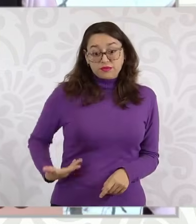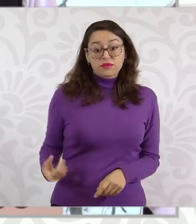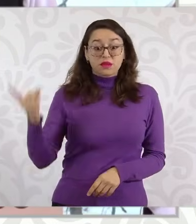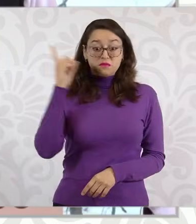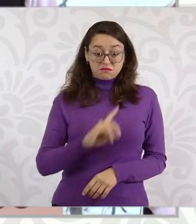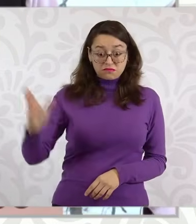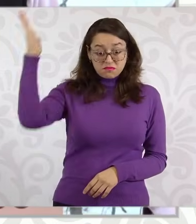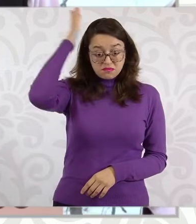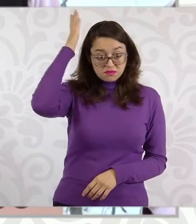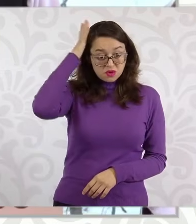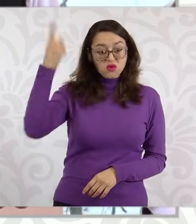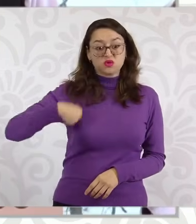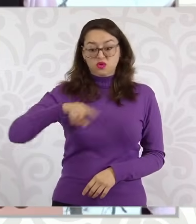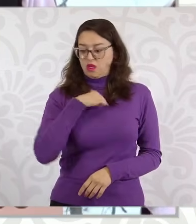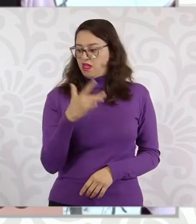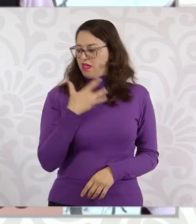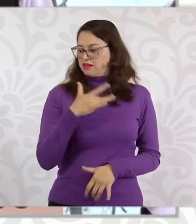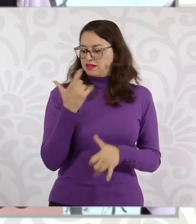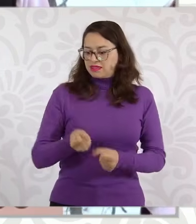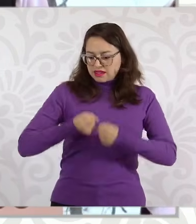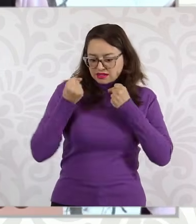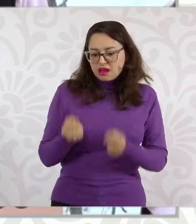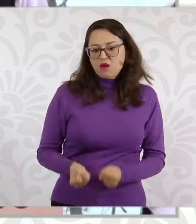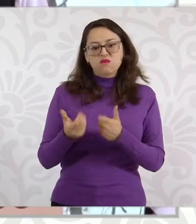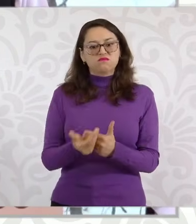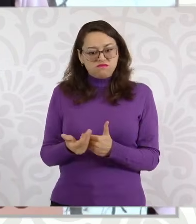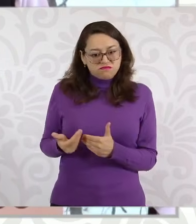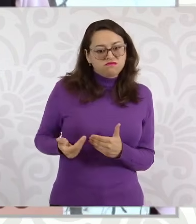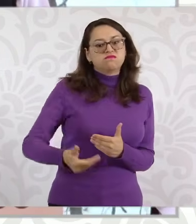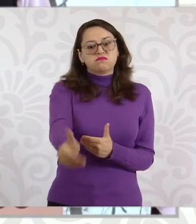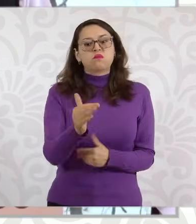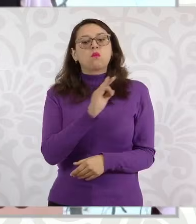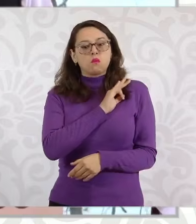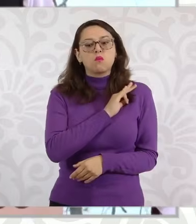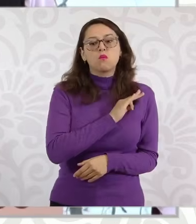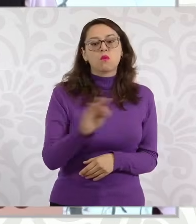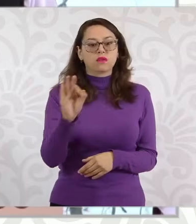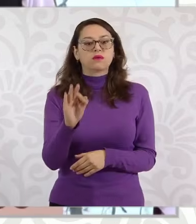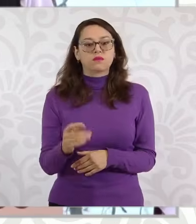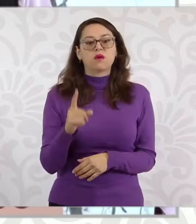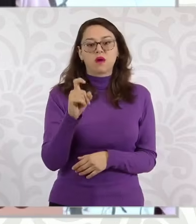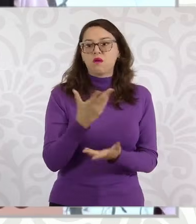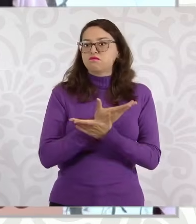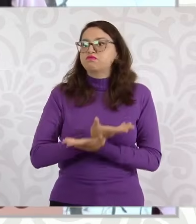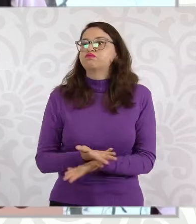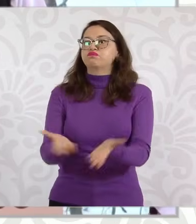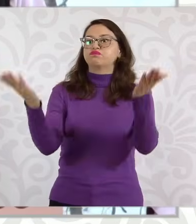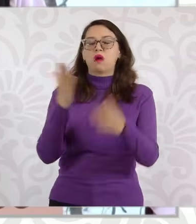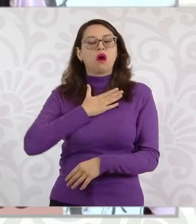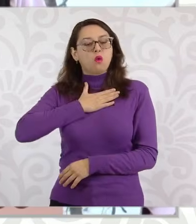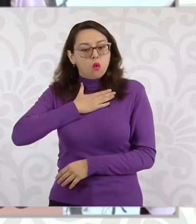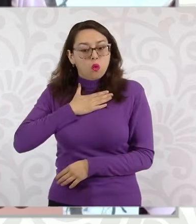la incertidumbre para enfrentar de lleno y entrar de lleno a la era de la justicia